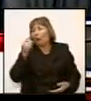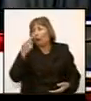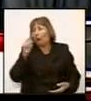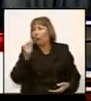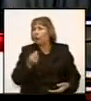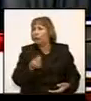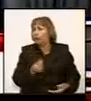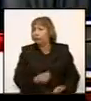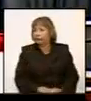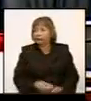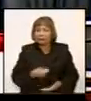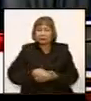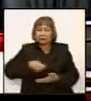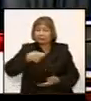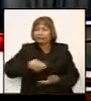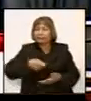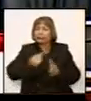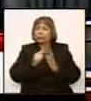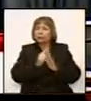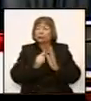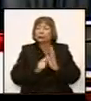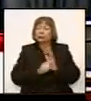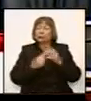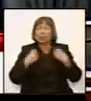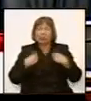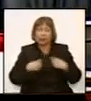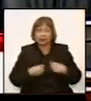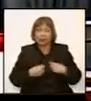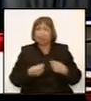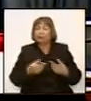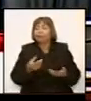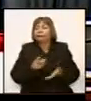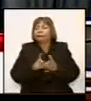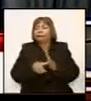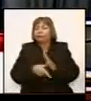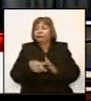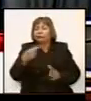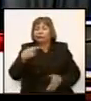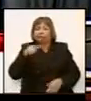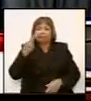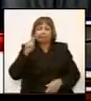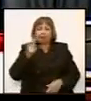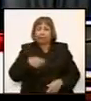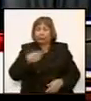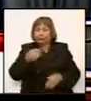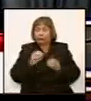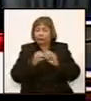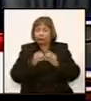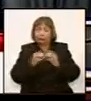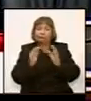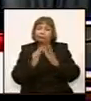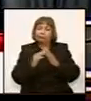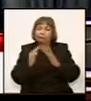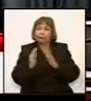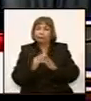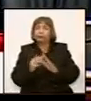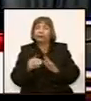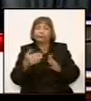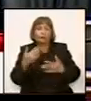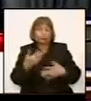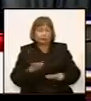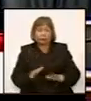soles pagando abogados y luego va a tener que pagar miles de soles arreglando una vivienda que